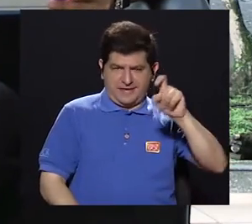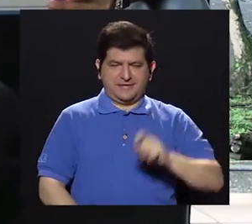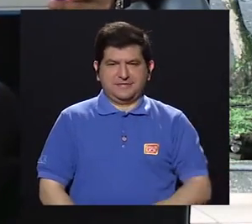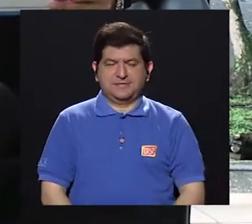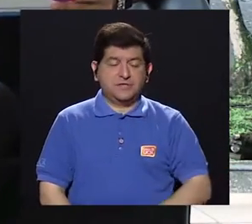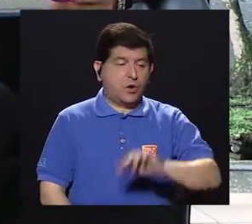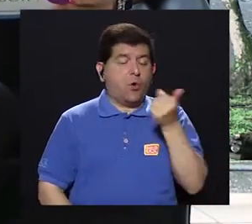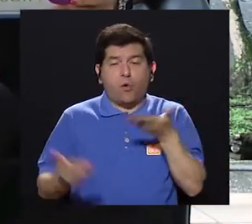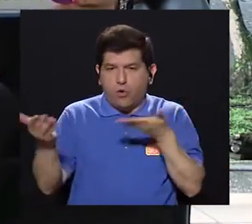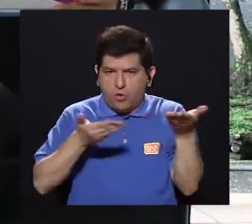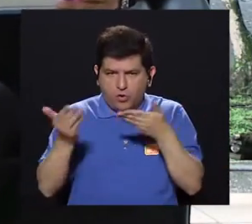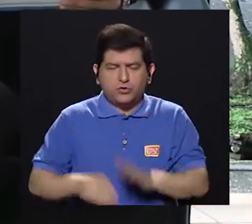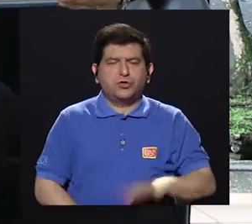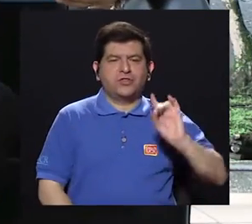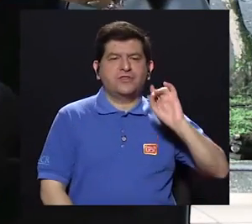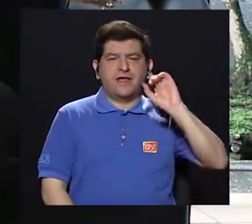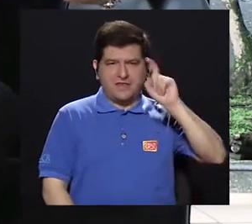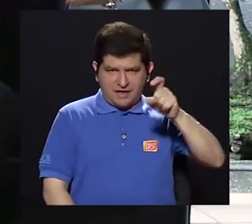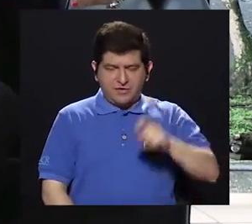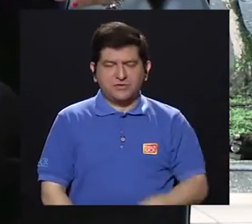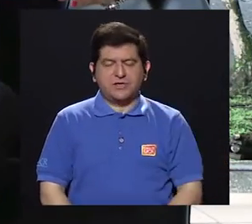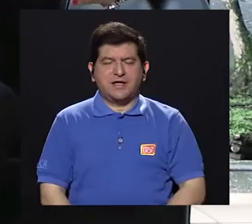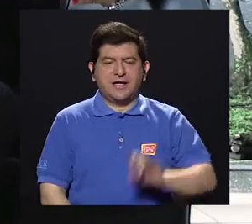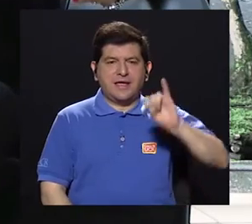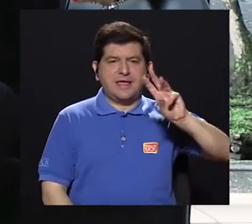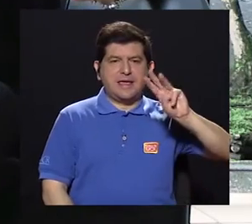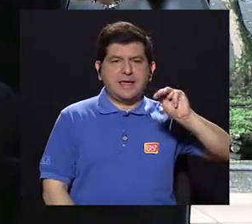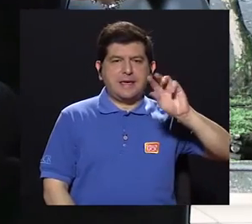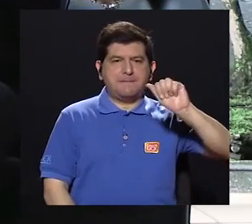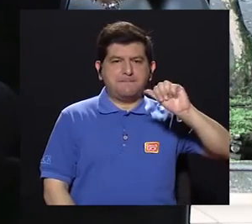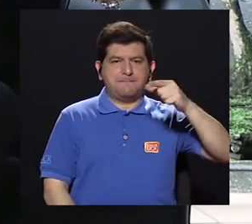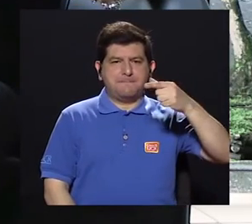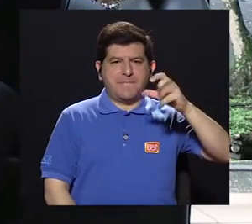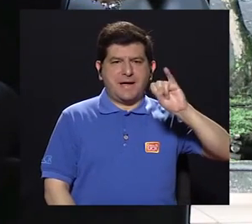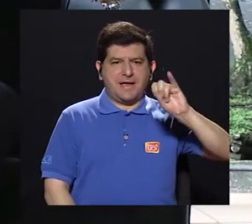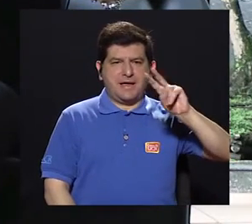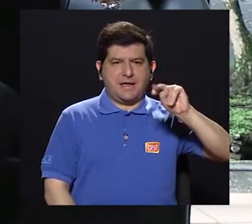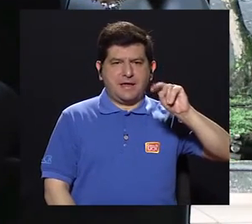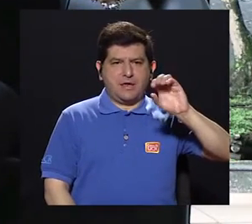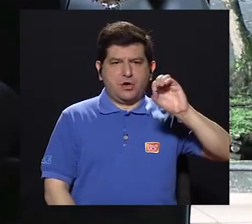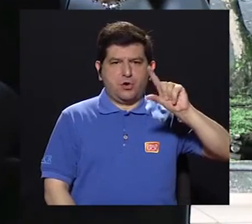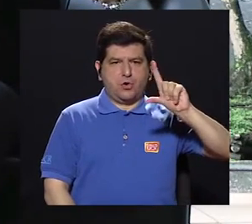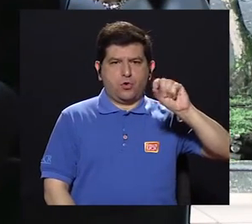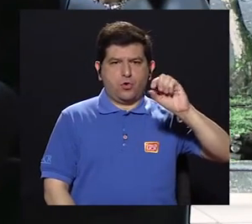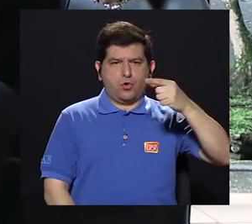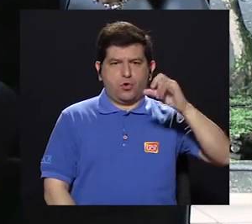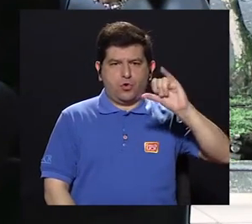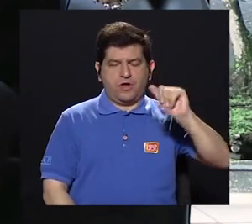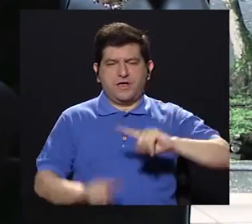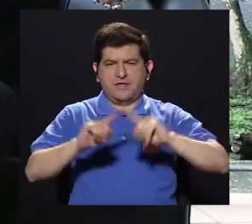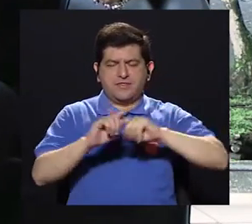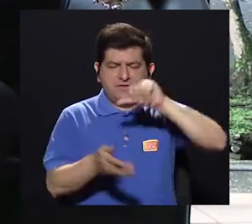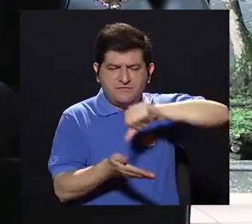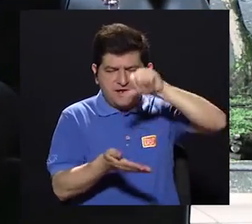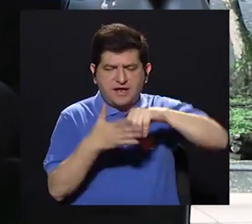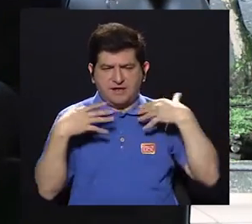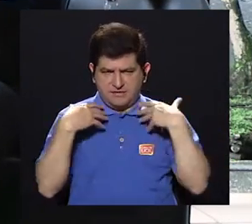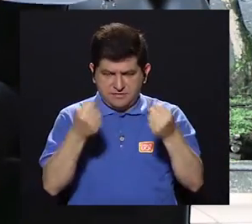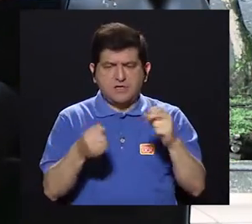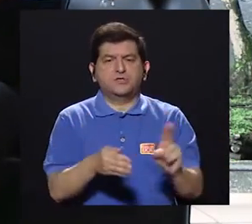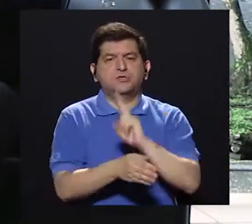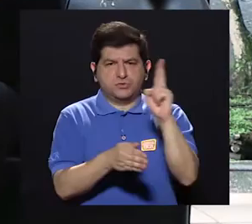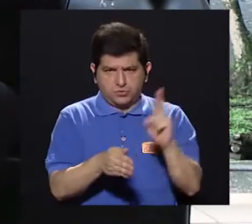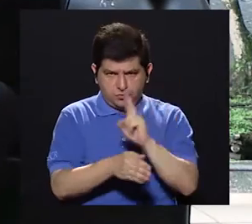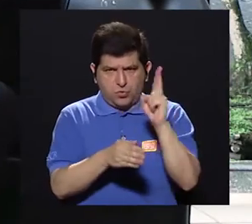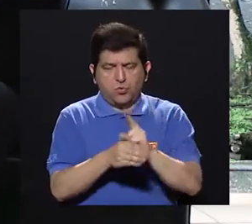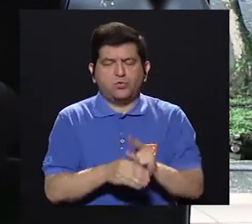rayos X y otros servicios diagnósticos de imagenología que se brindan en muchos de los centros de salud y que